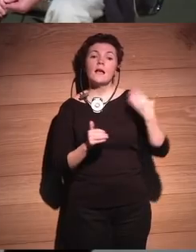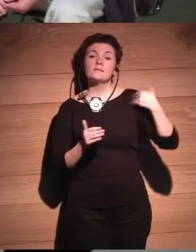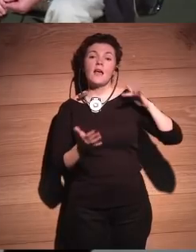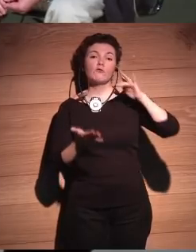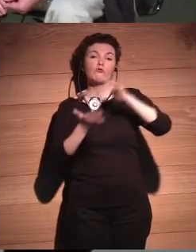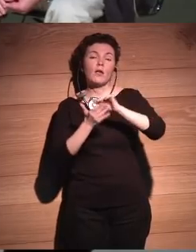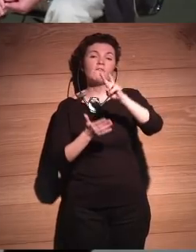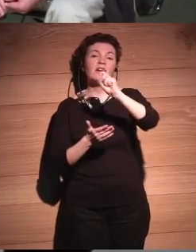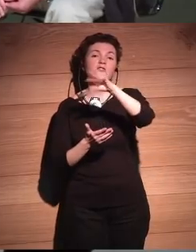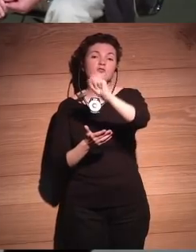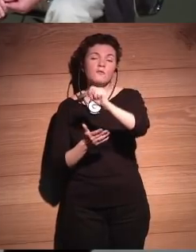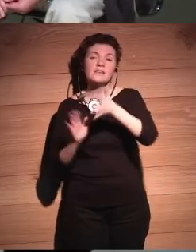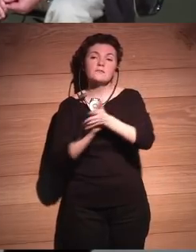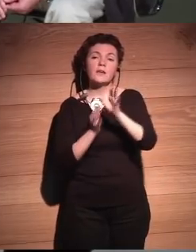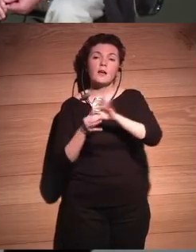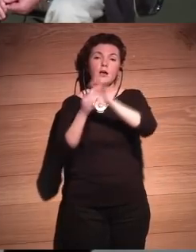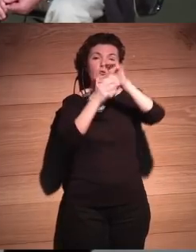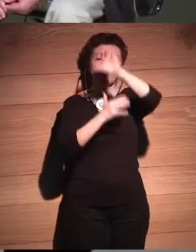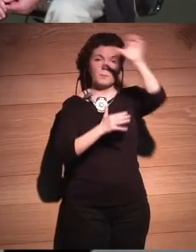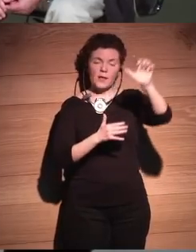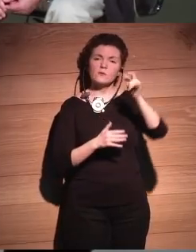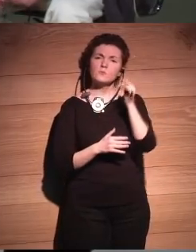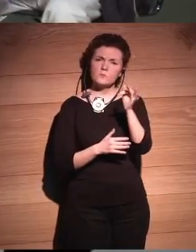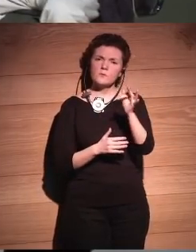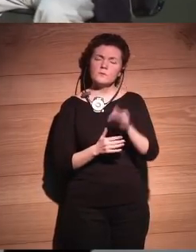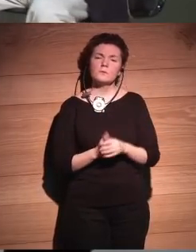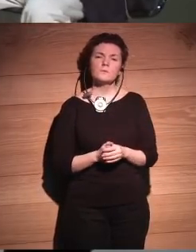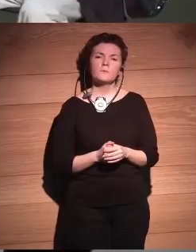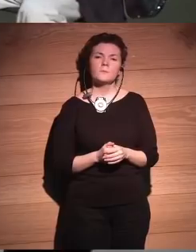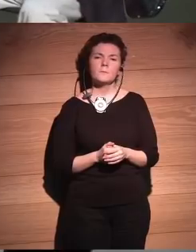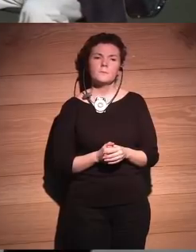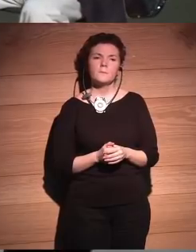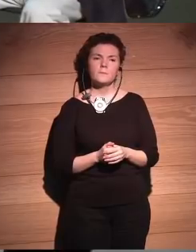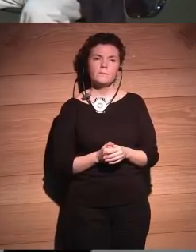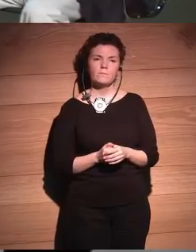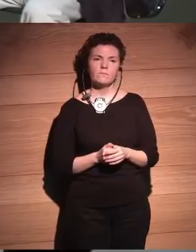Varsovia es que ha llegado también a la Unión Europea y eso es muy bueno.